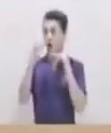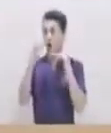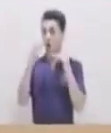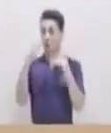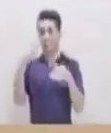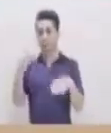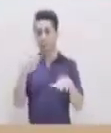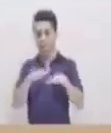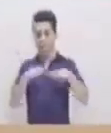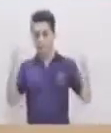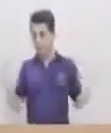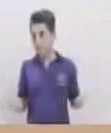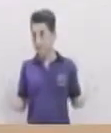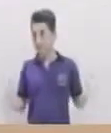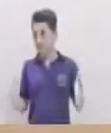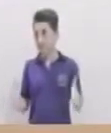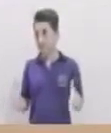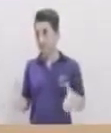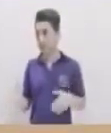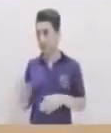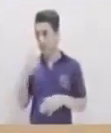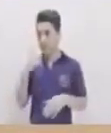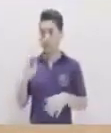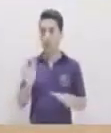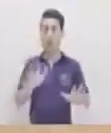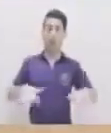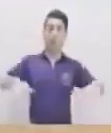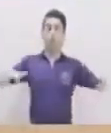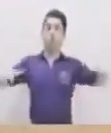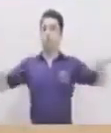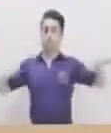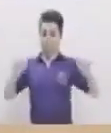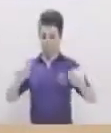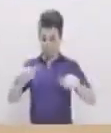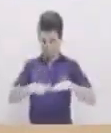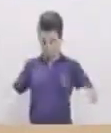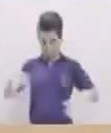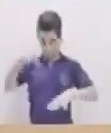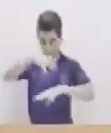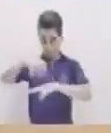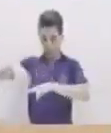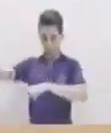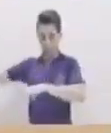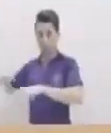a nuestra mesita para que no queden nuestros objetos en el aire.